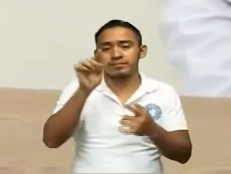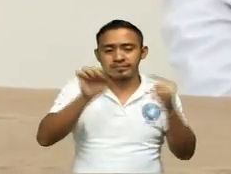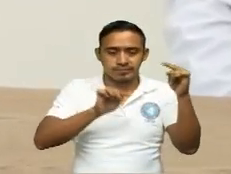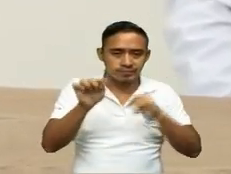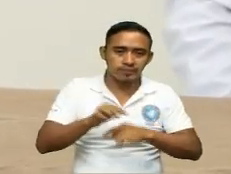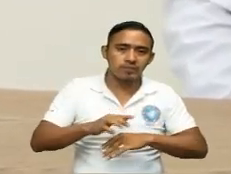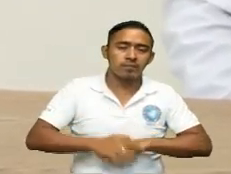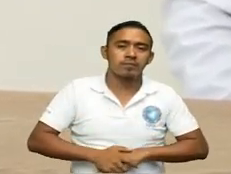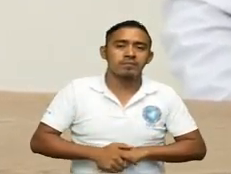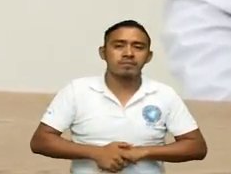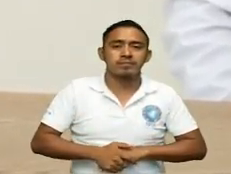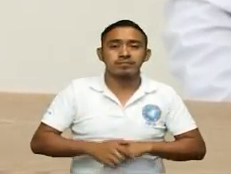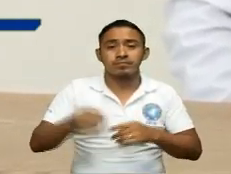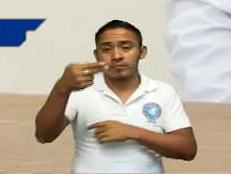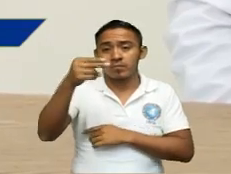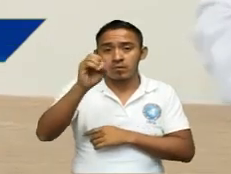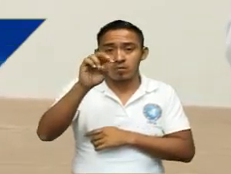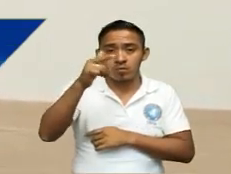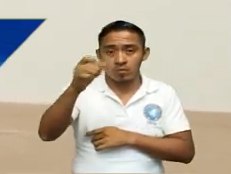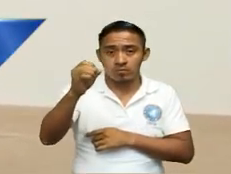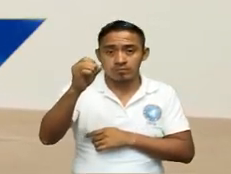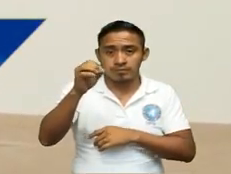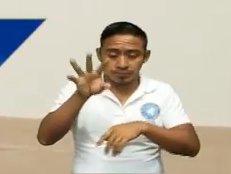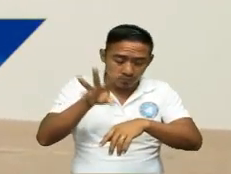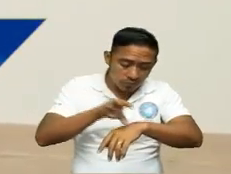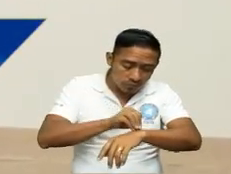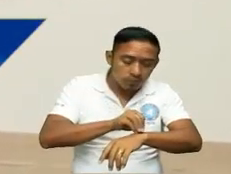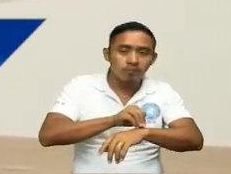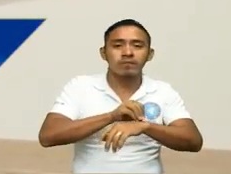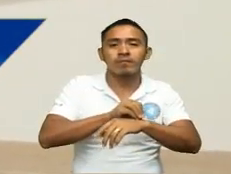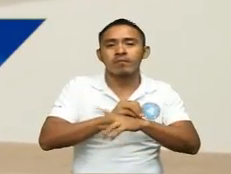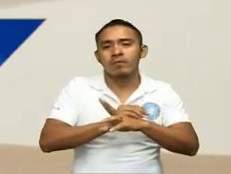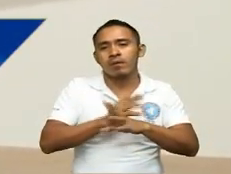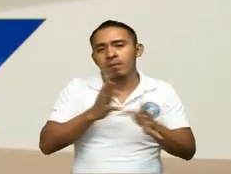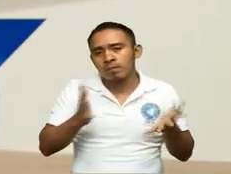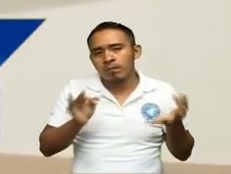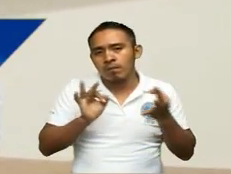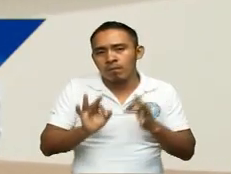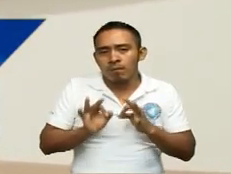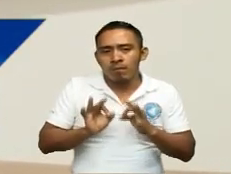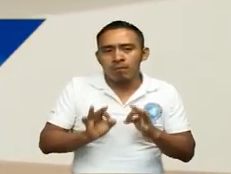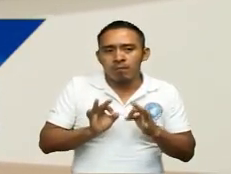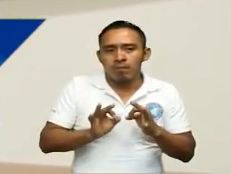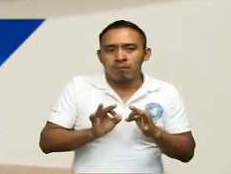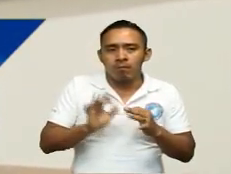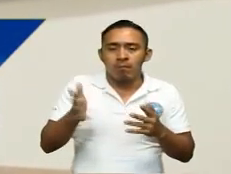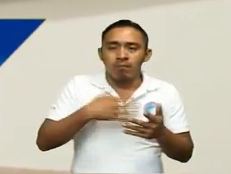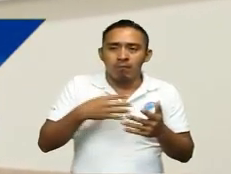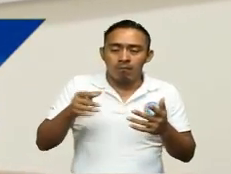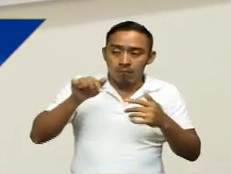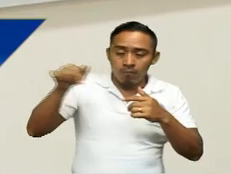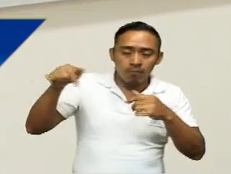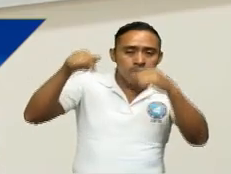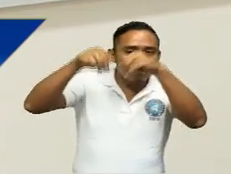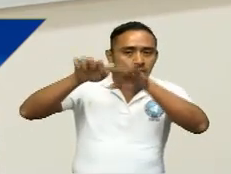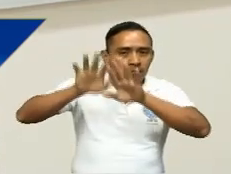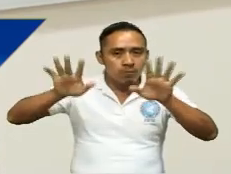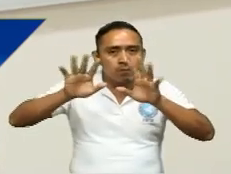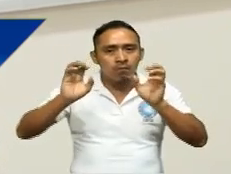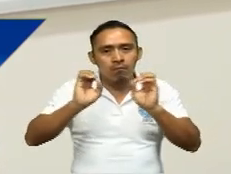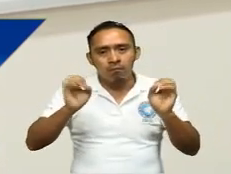¿Ya? Los hongos son infecciones que ya sea bien adquirimos del medio ambiente o bien son parte también de nuestra